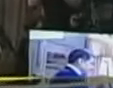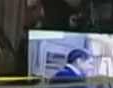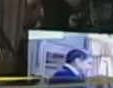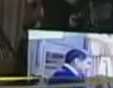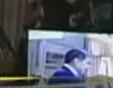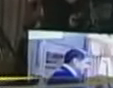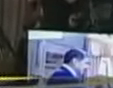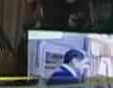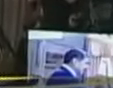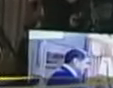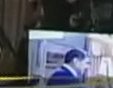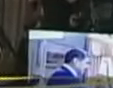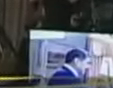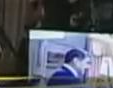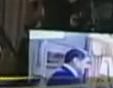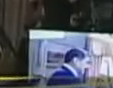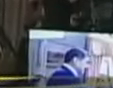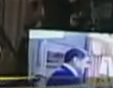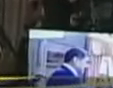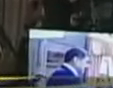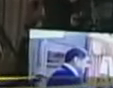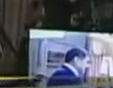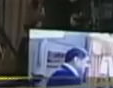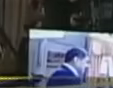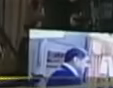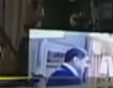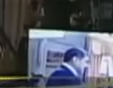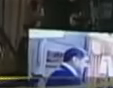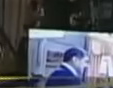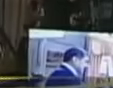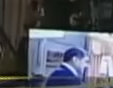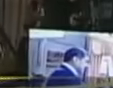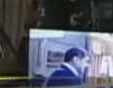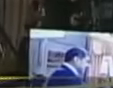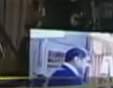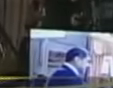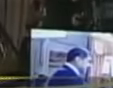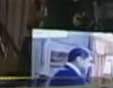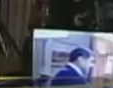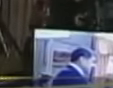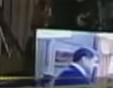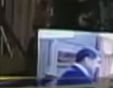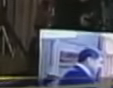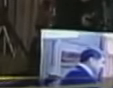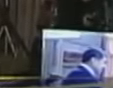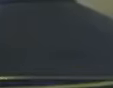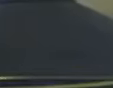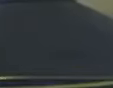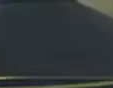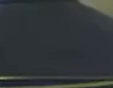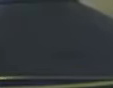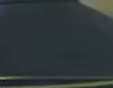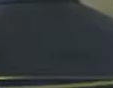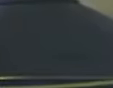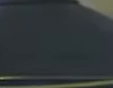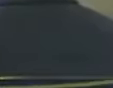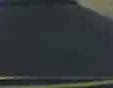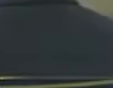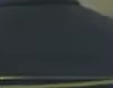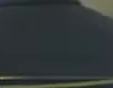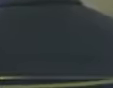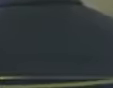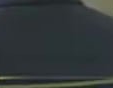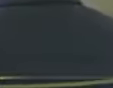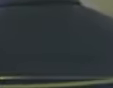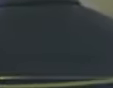En el Palacio de Miraflores, cuando se desarrolla la agenda de trabajo del presidente constitucional Nicolás Maduro Moros, se afianza el mapa de cooperación